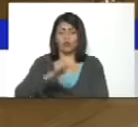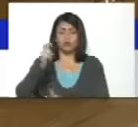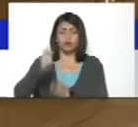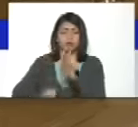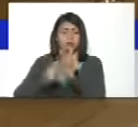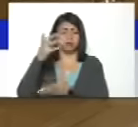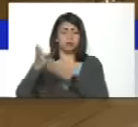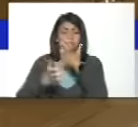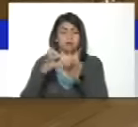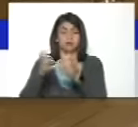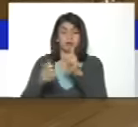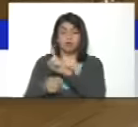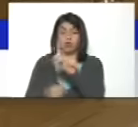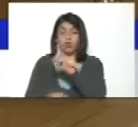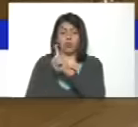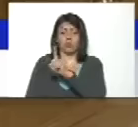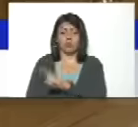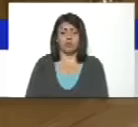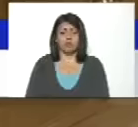en llamas?